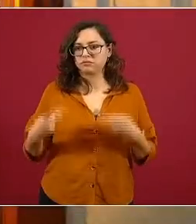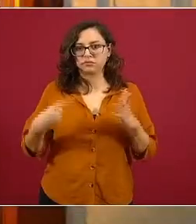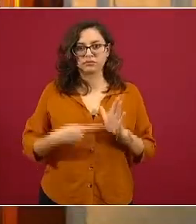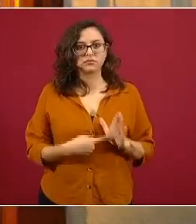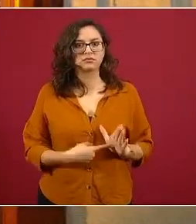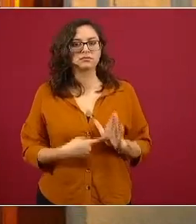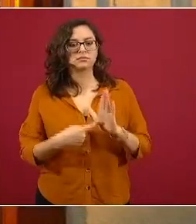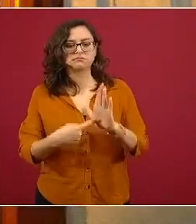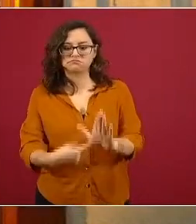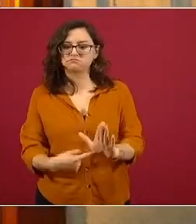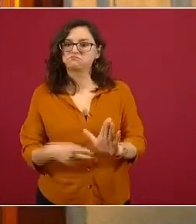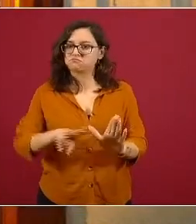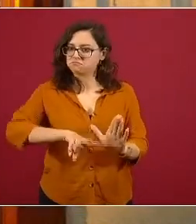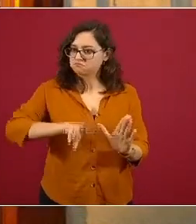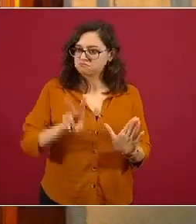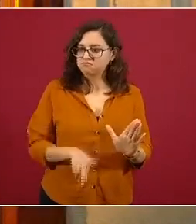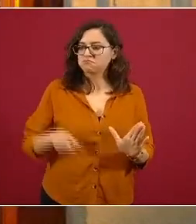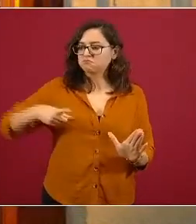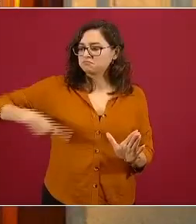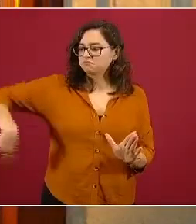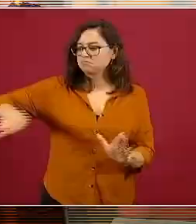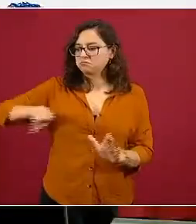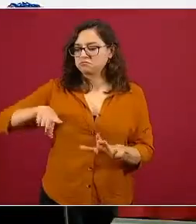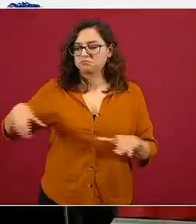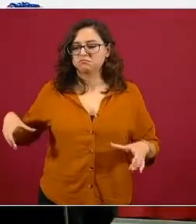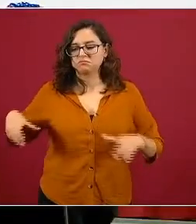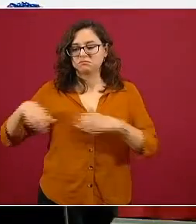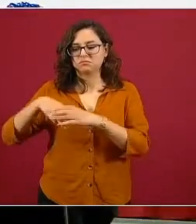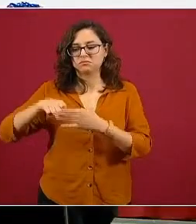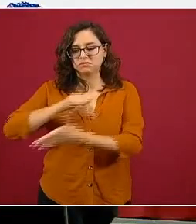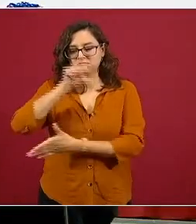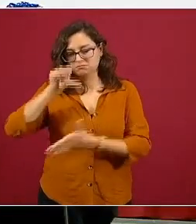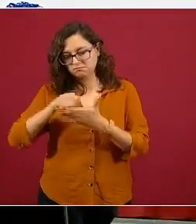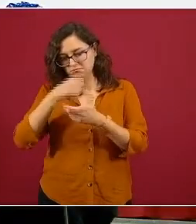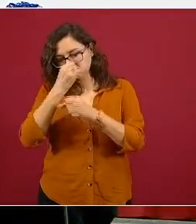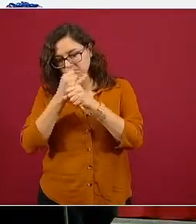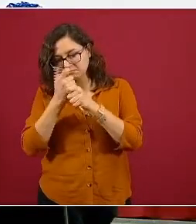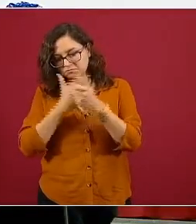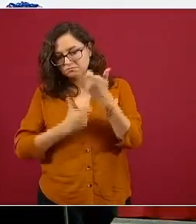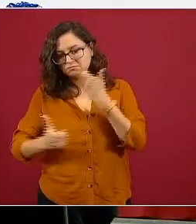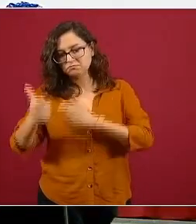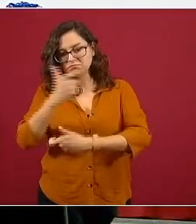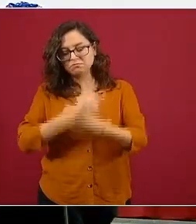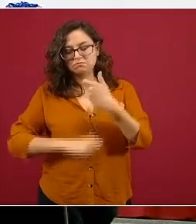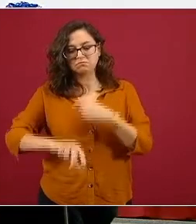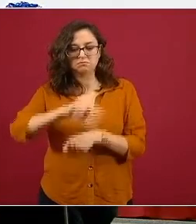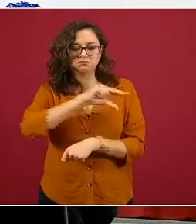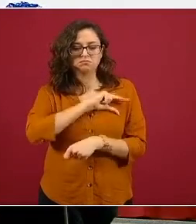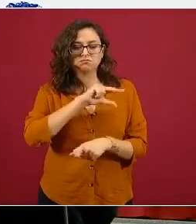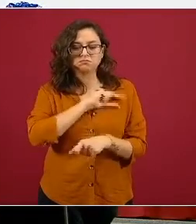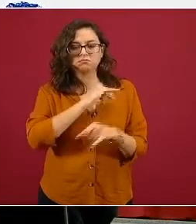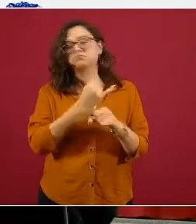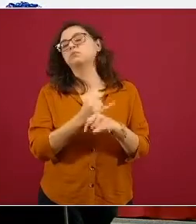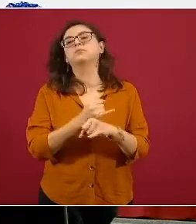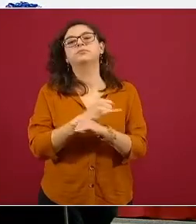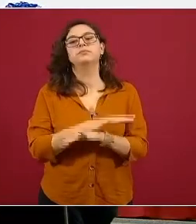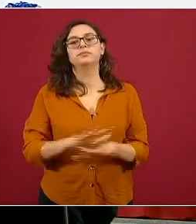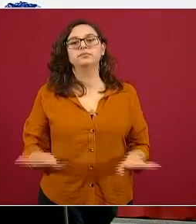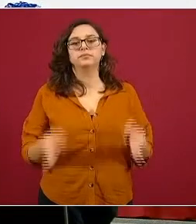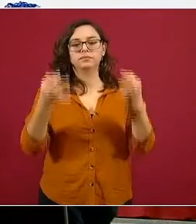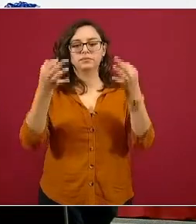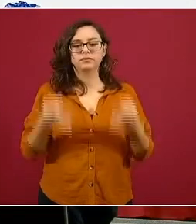integrada, verificada y determinada por el Centro de Estudios Económicos del Sector Privado con información oficial de